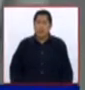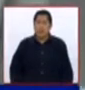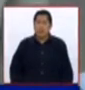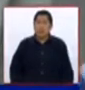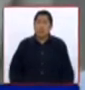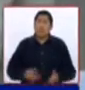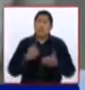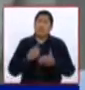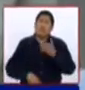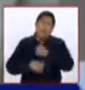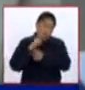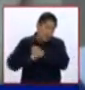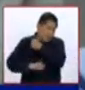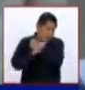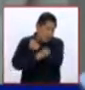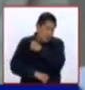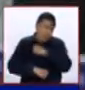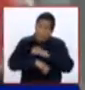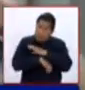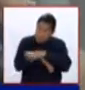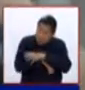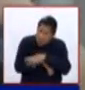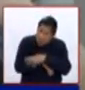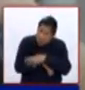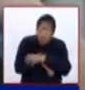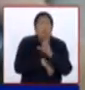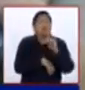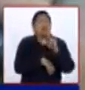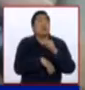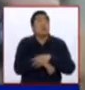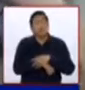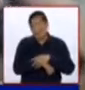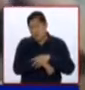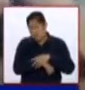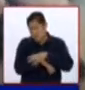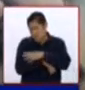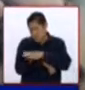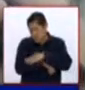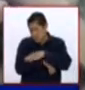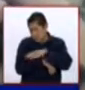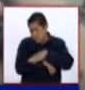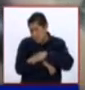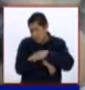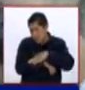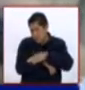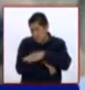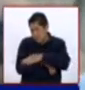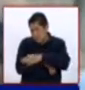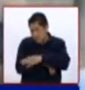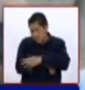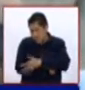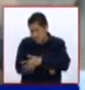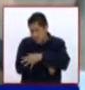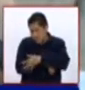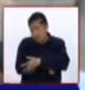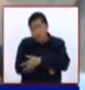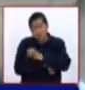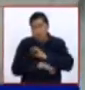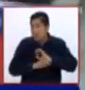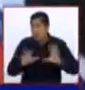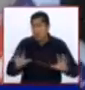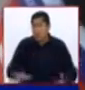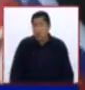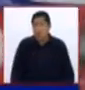¿Qué lesiones tiene ahora? Veo que la manito está iñezada. No, solo son curaciones, solo ha sido el raspón por lo que me han arrastrado, solo